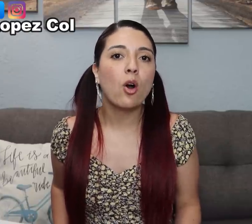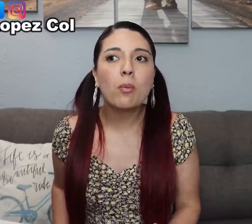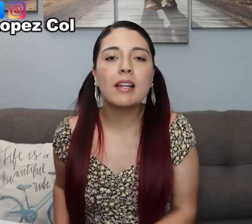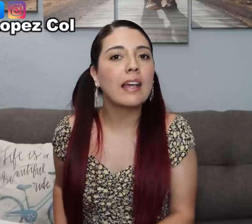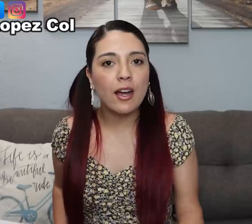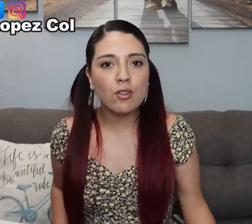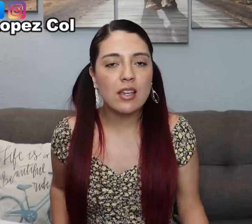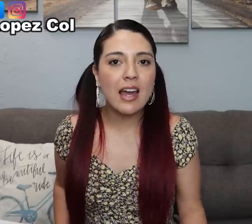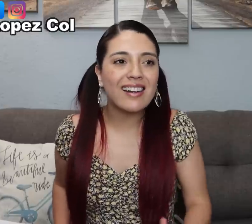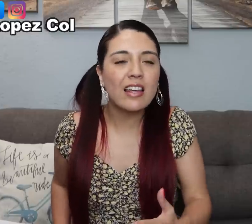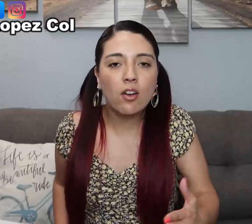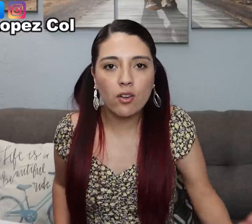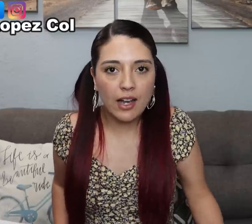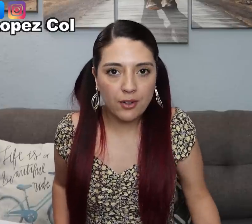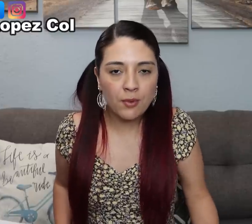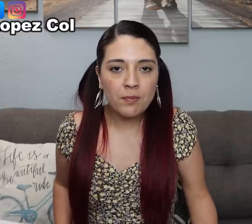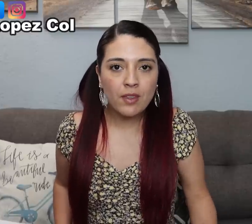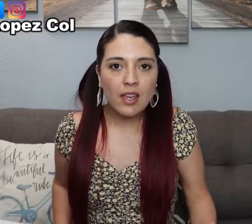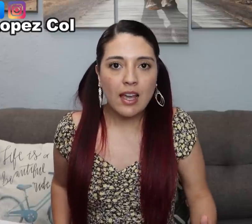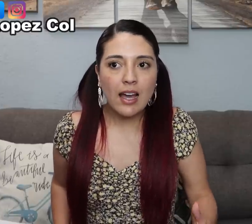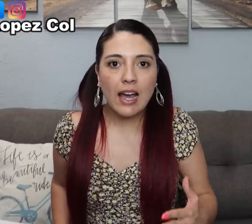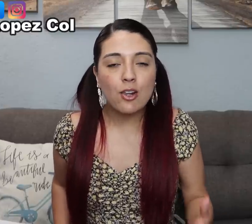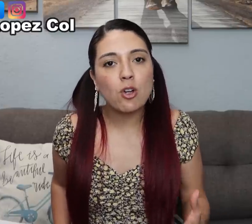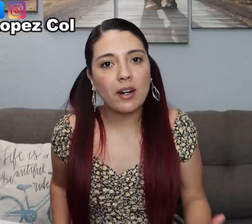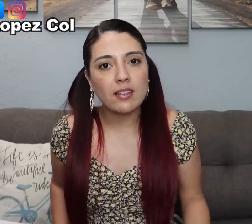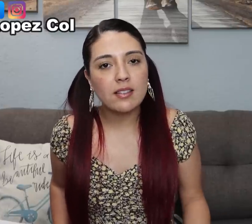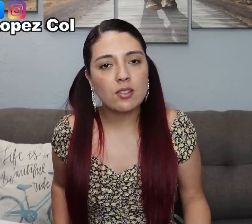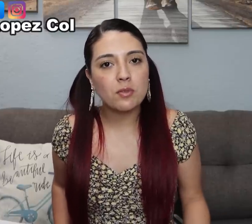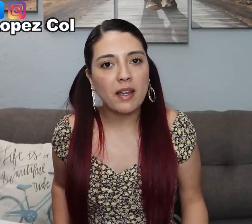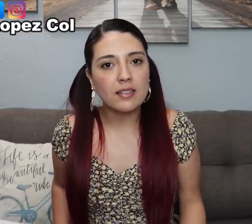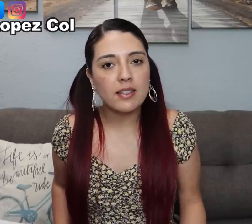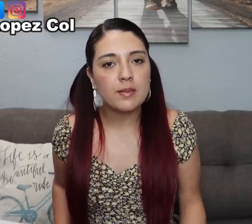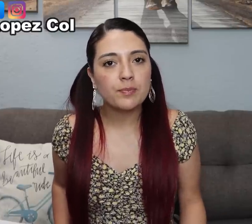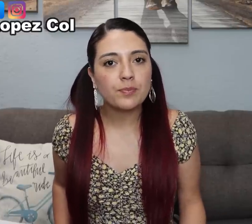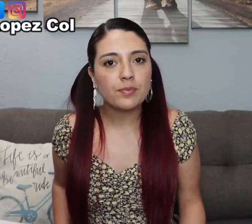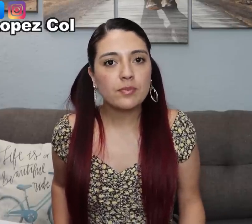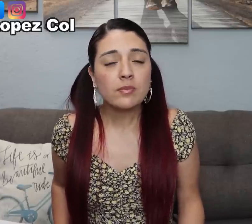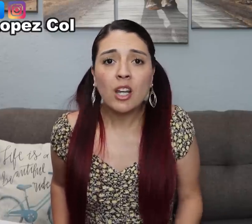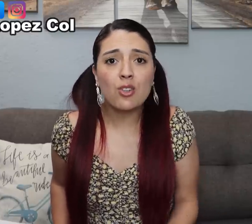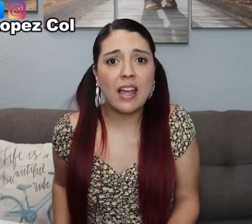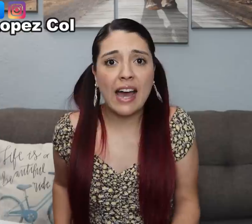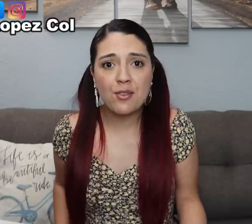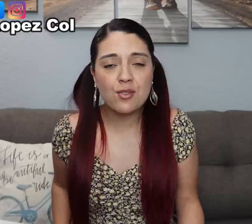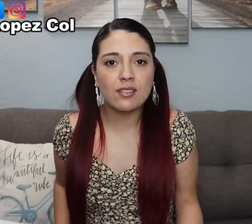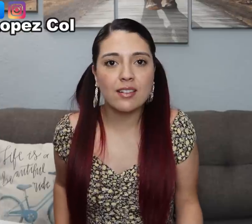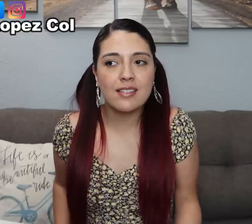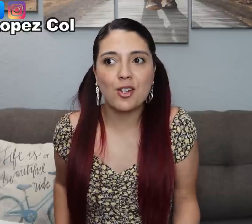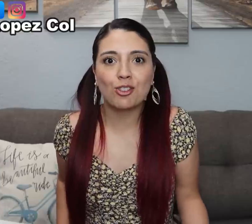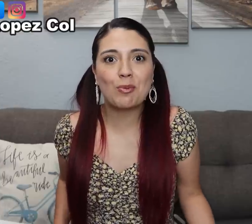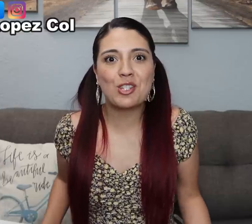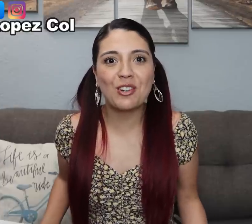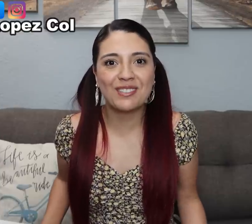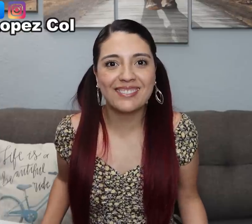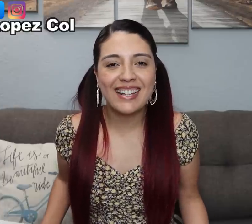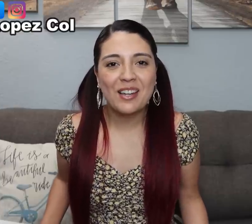lastimosamente obligaron, arrinconaron a los gobernantes de estos países, los dejaron sin